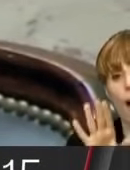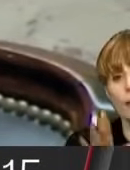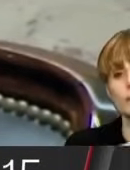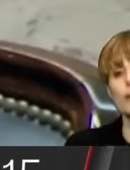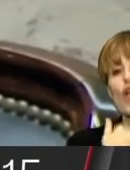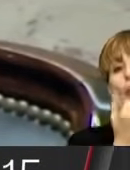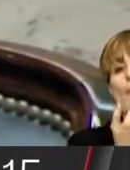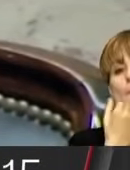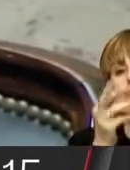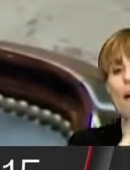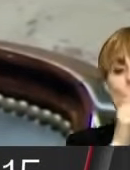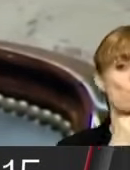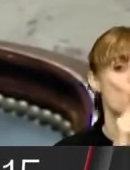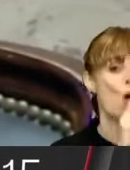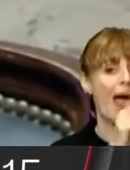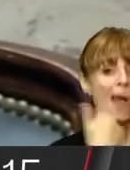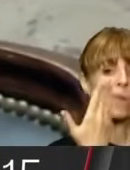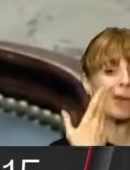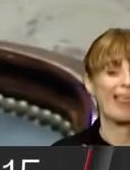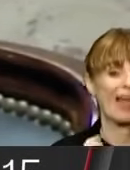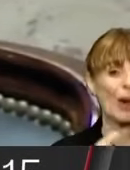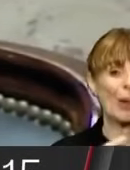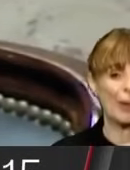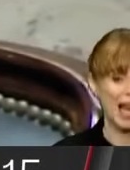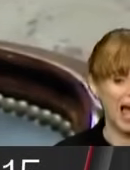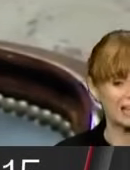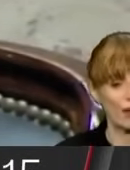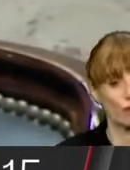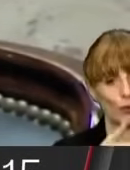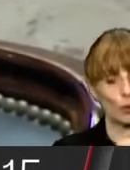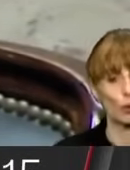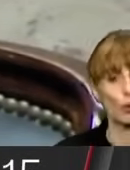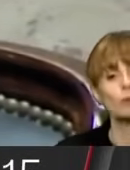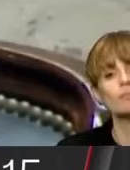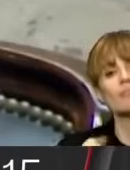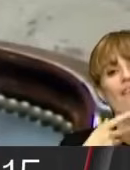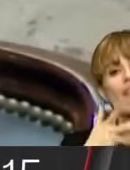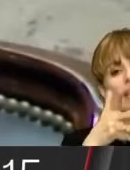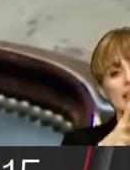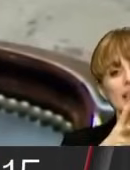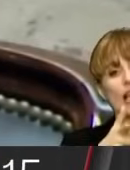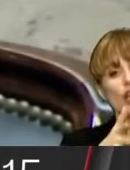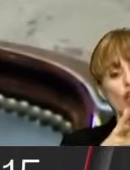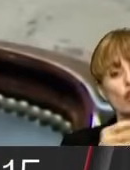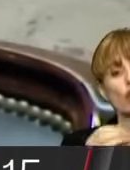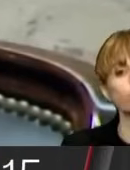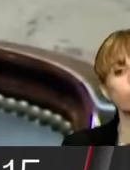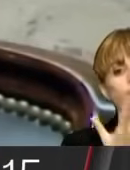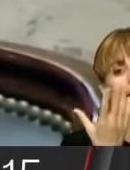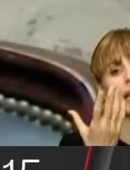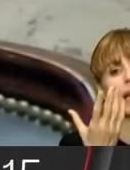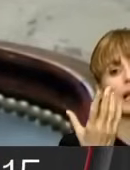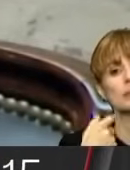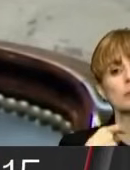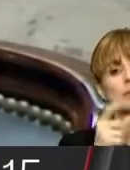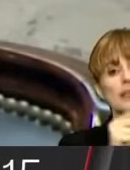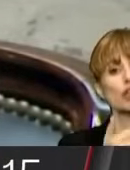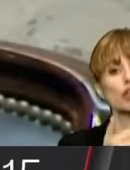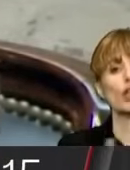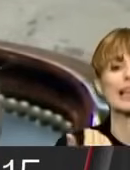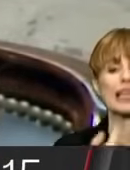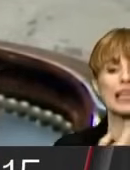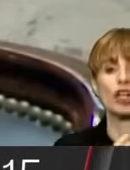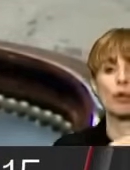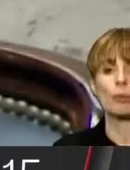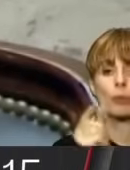vamos a poder jubilar. Estaba diciendo que crean la prestación de retiro proporcional, que no solo